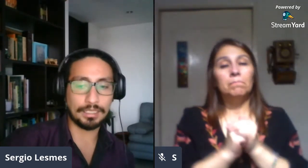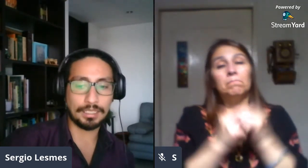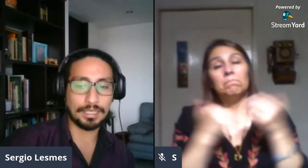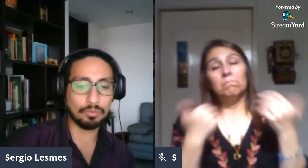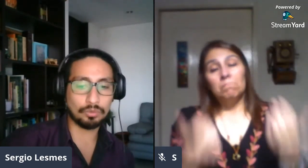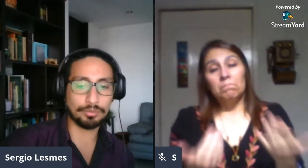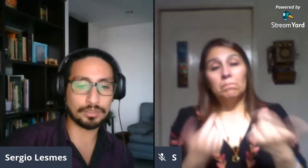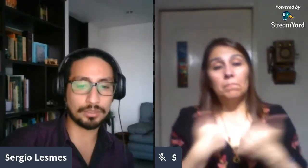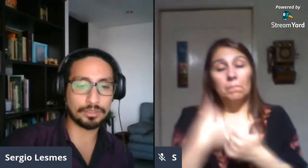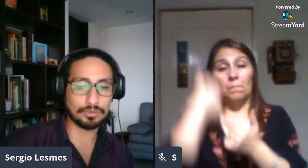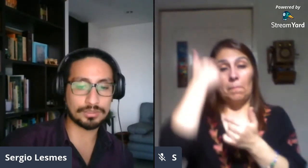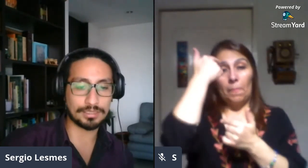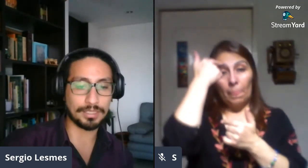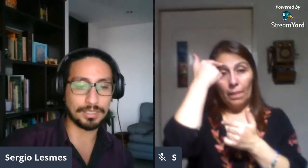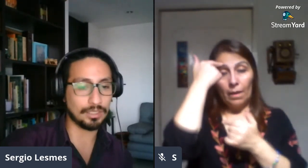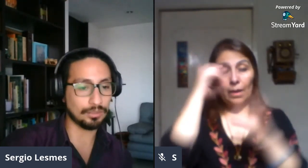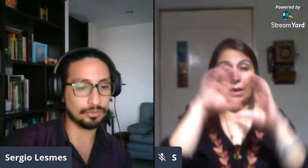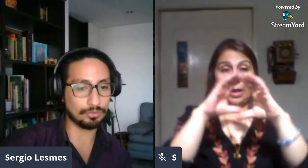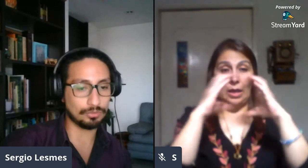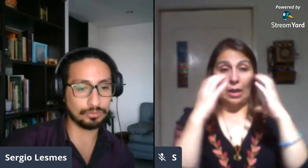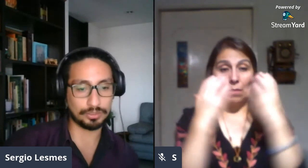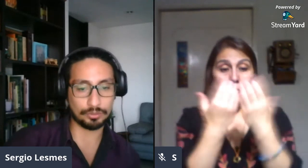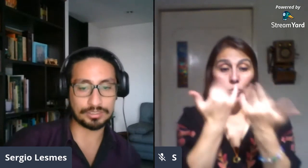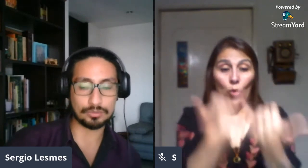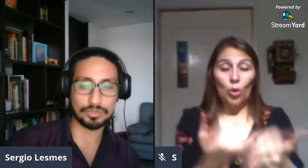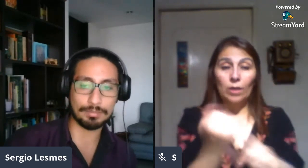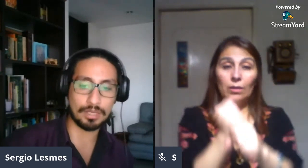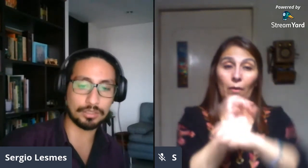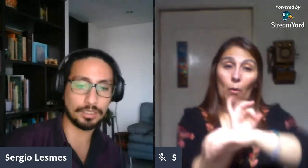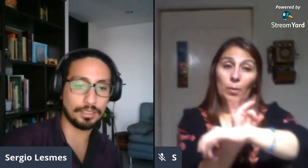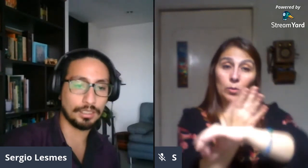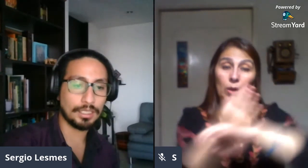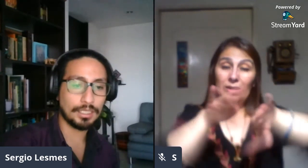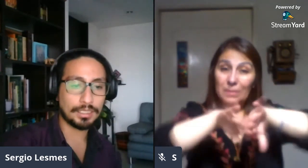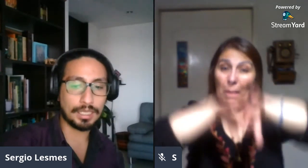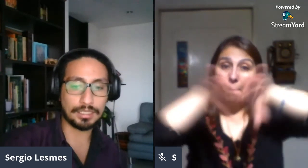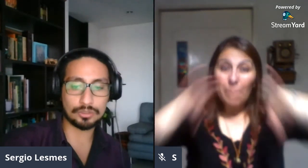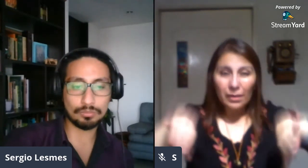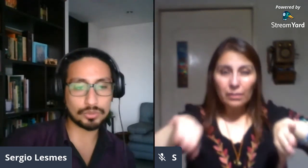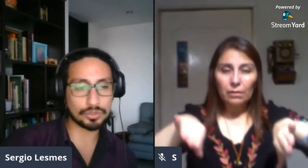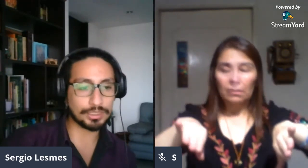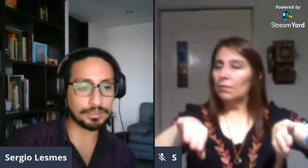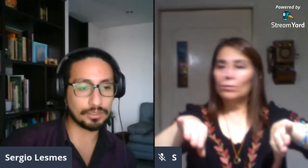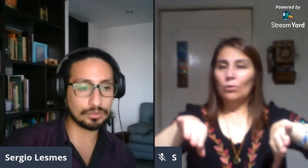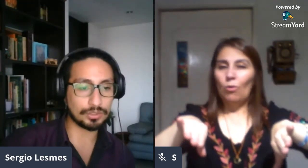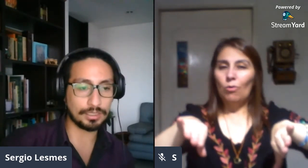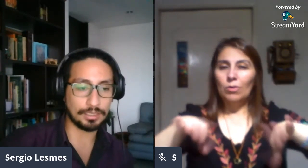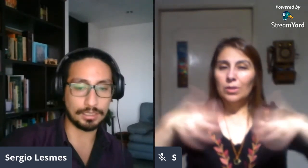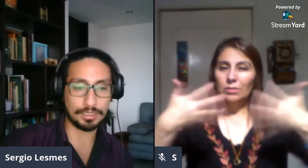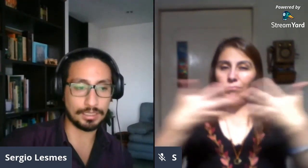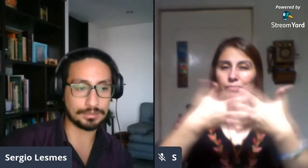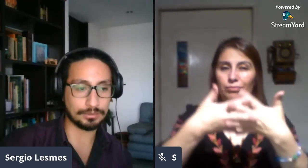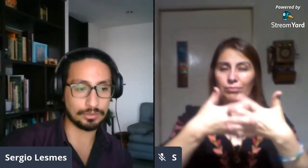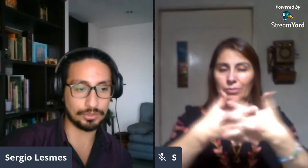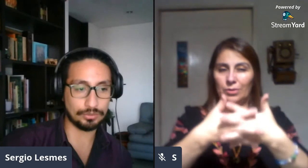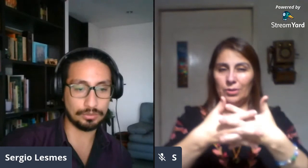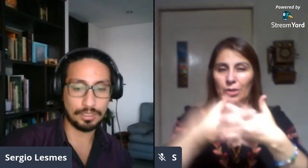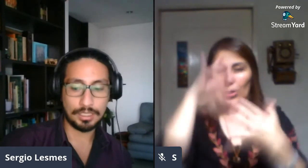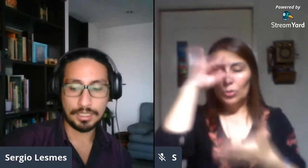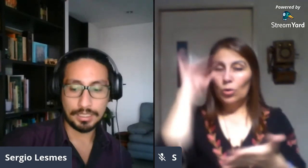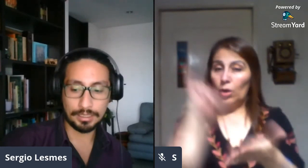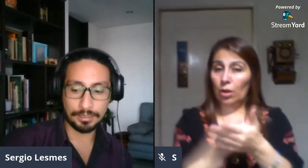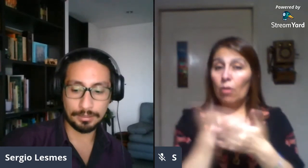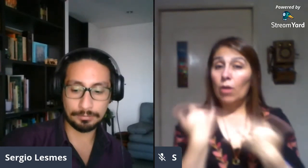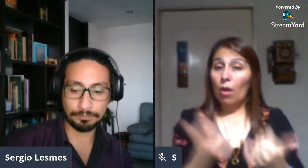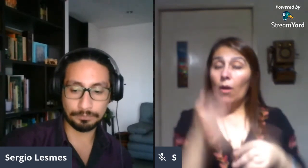pues el mundo virtual no está separado del otro mundo. Creo que ese es un llamado que han hecho muchos críticos a la situación